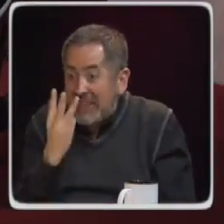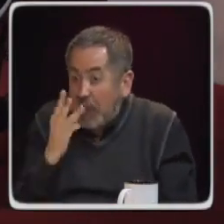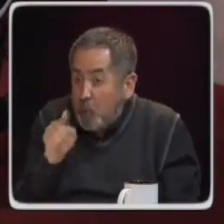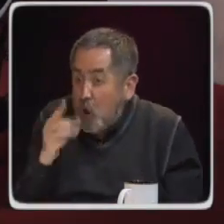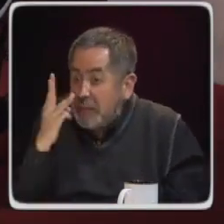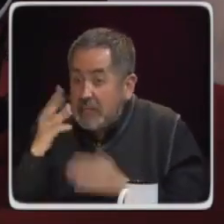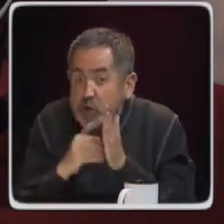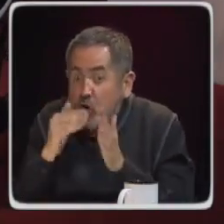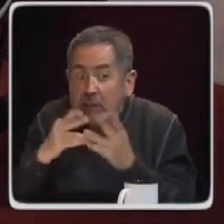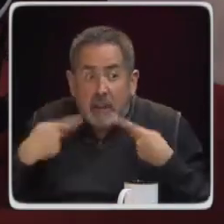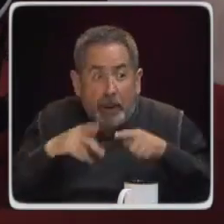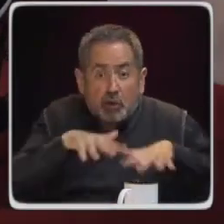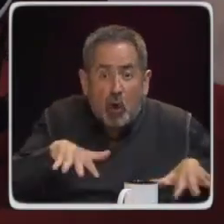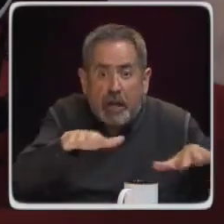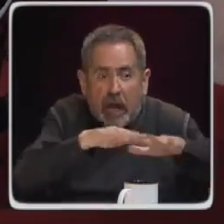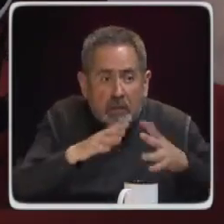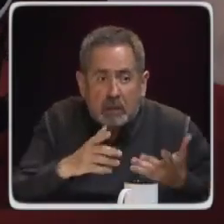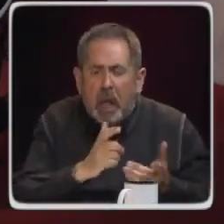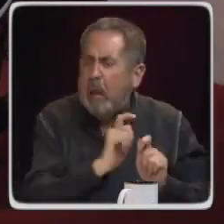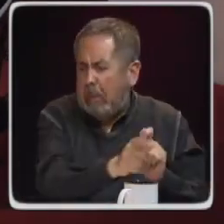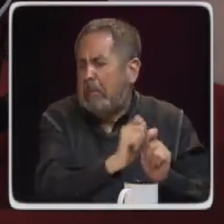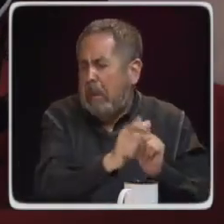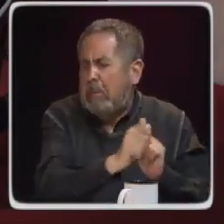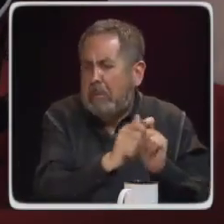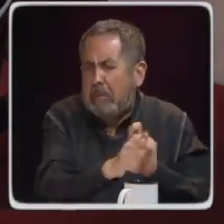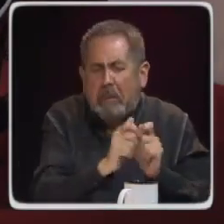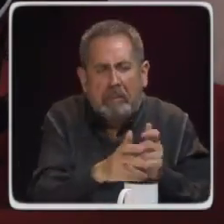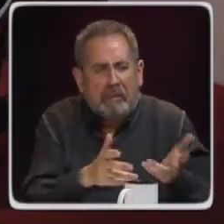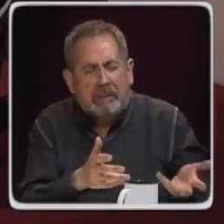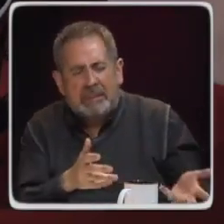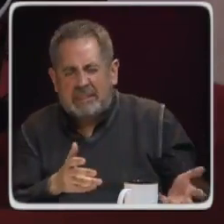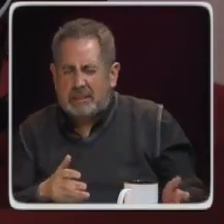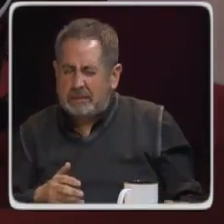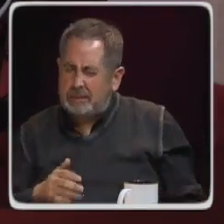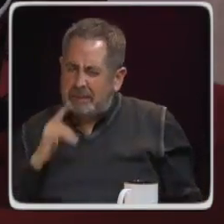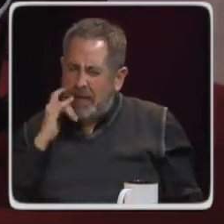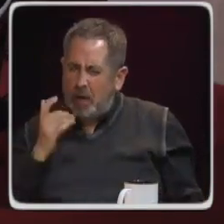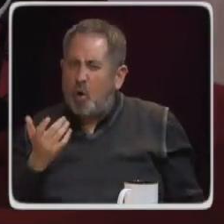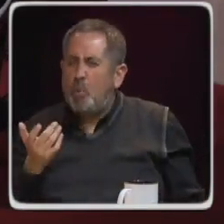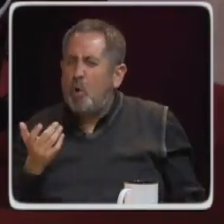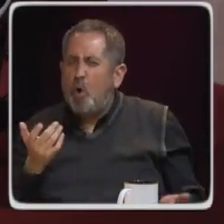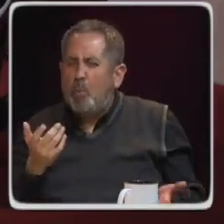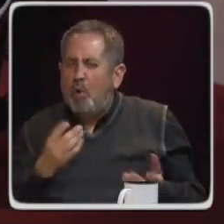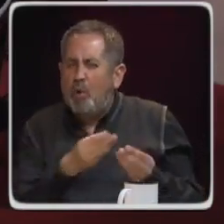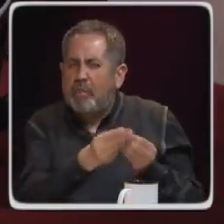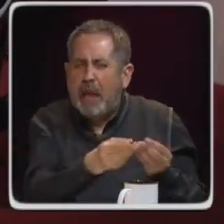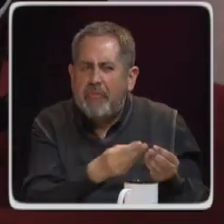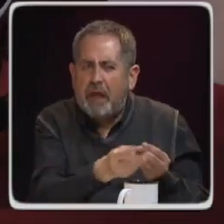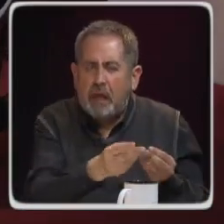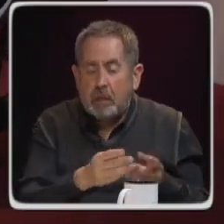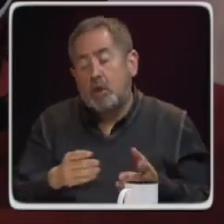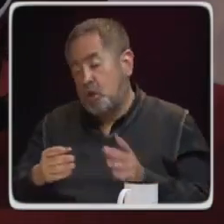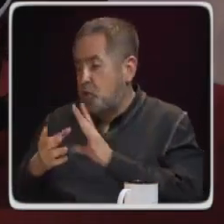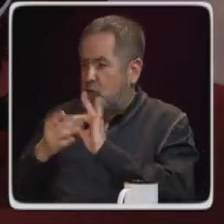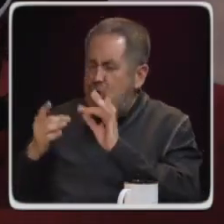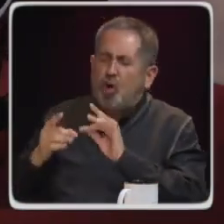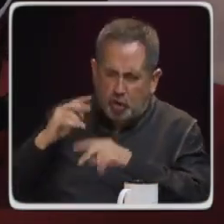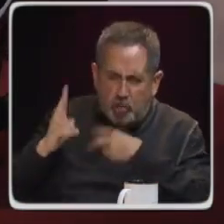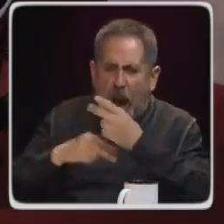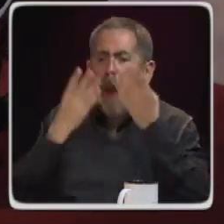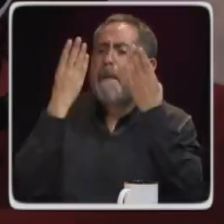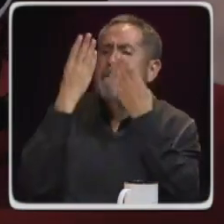llevan detenido y después lo llevan a un hospital, pues el joven es tratado y de repente nosotros enviamos a uno